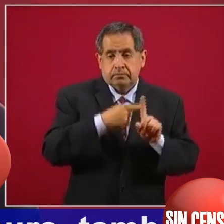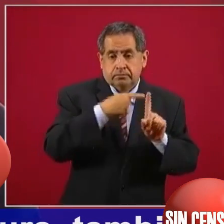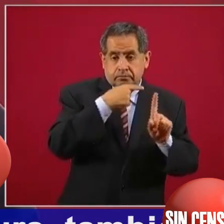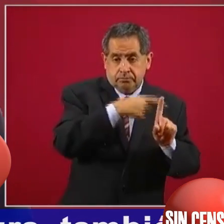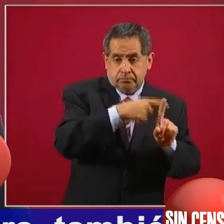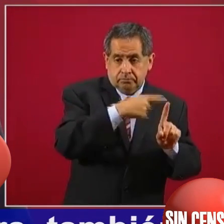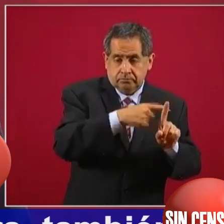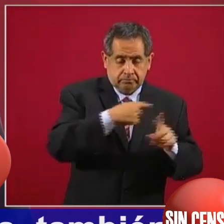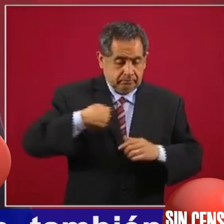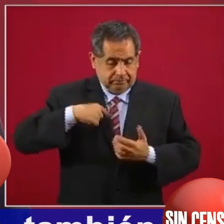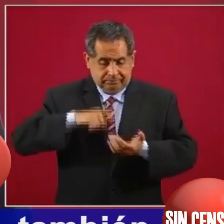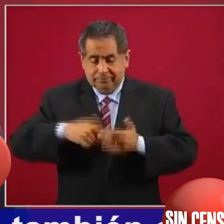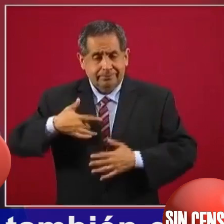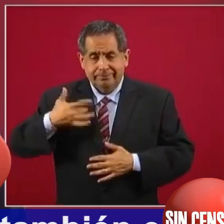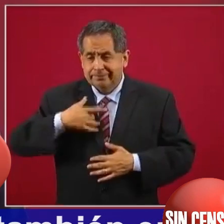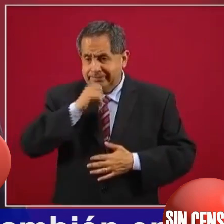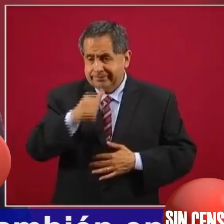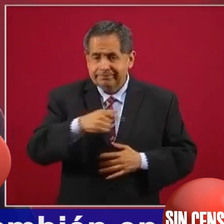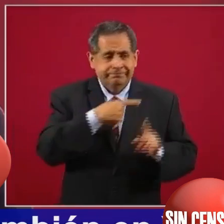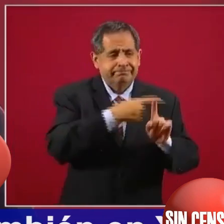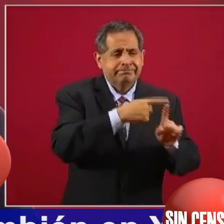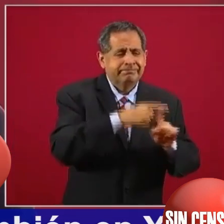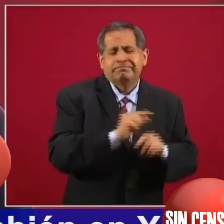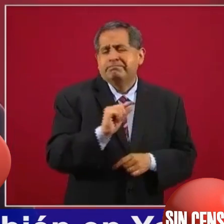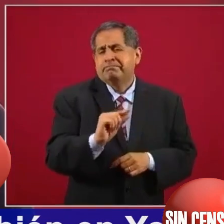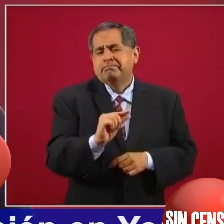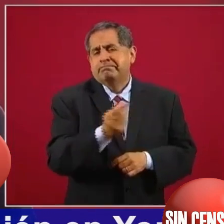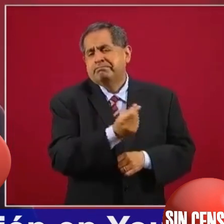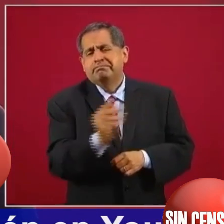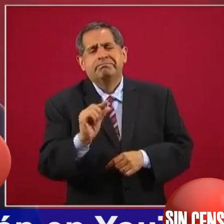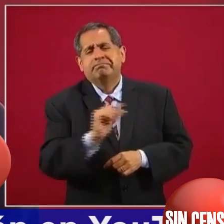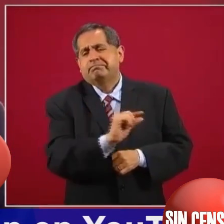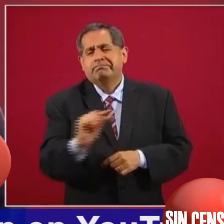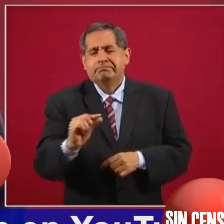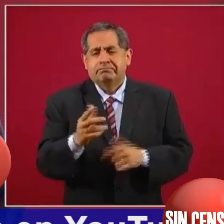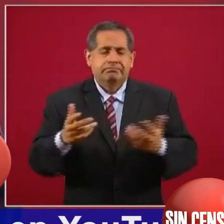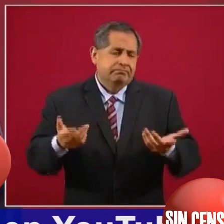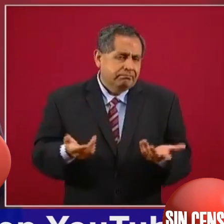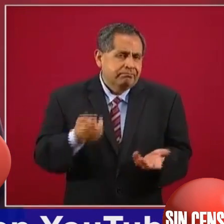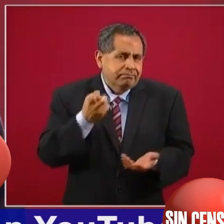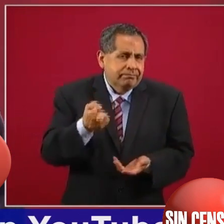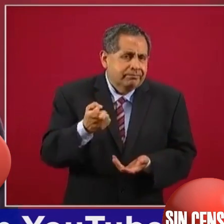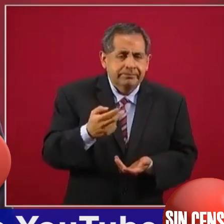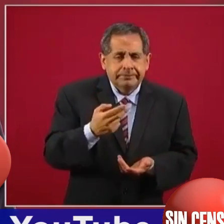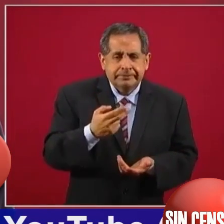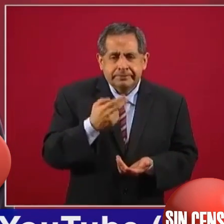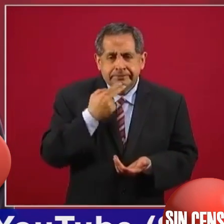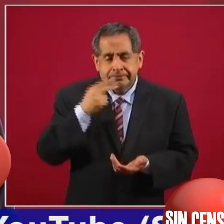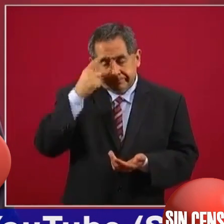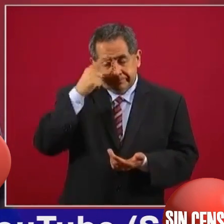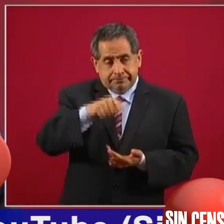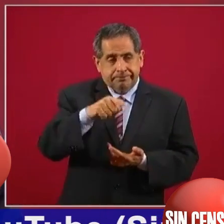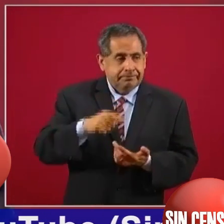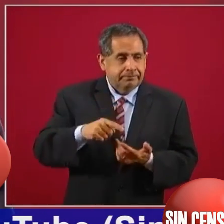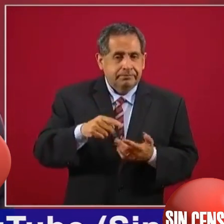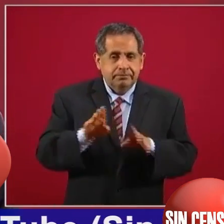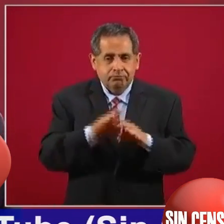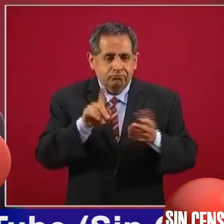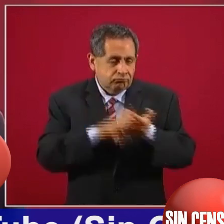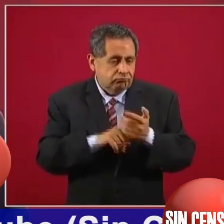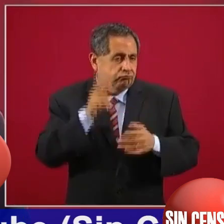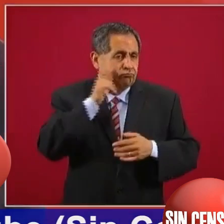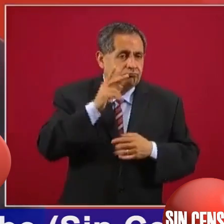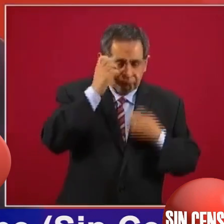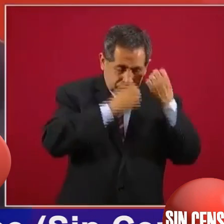completamente asintomática es sumamente baja y, por lo tanto, la eficiencia que implicaría